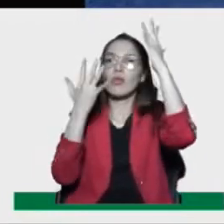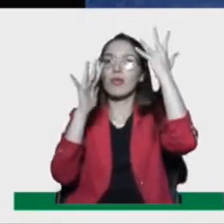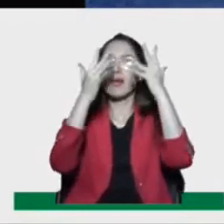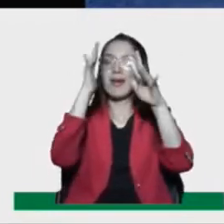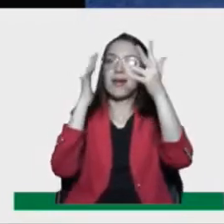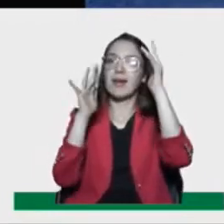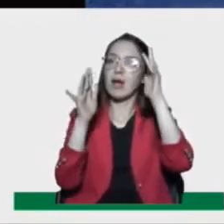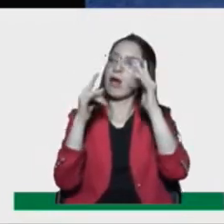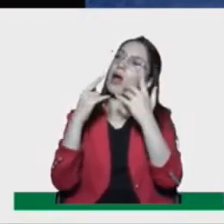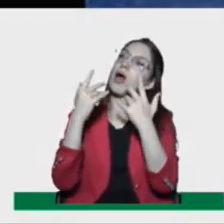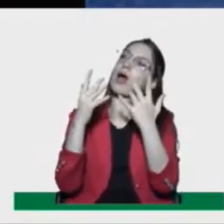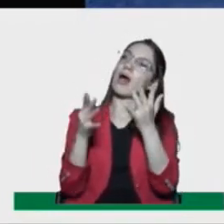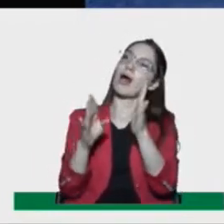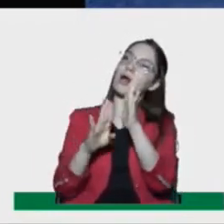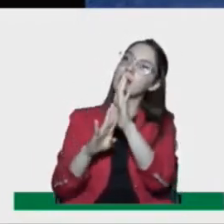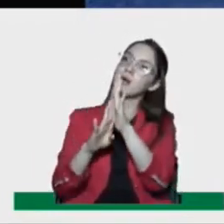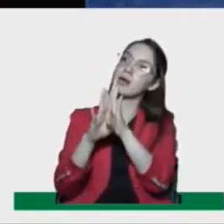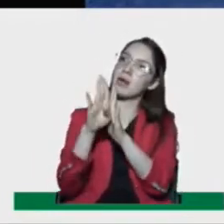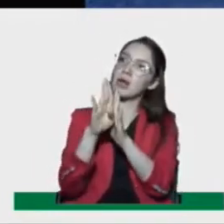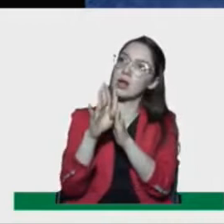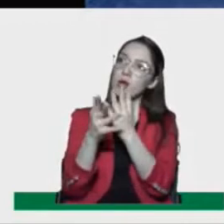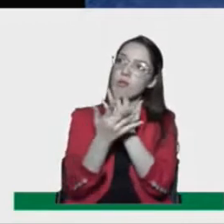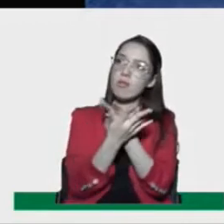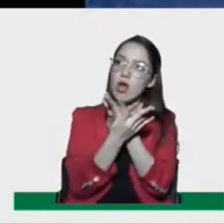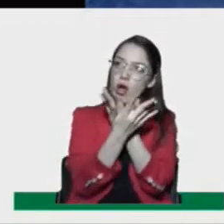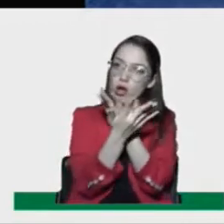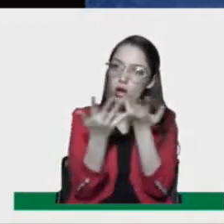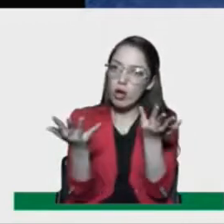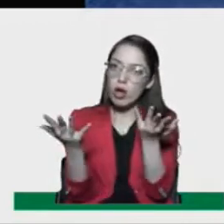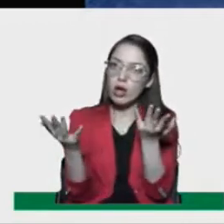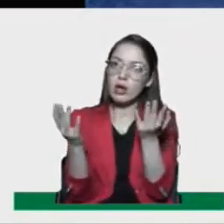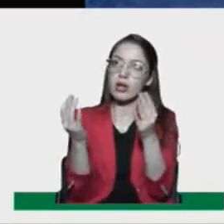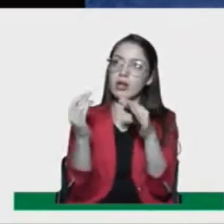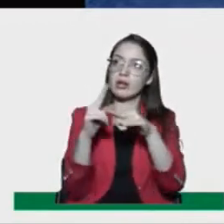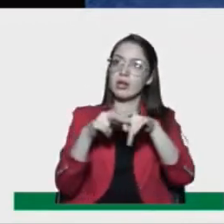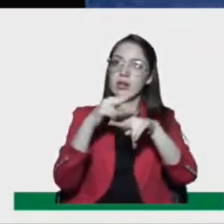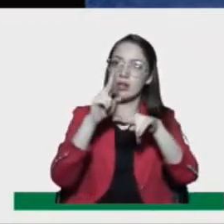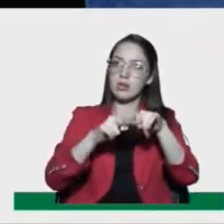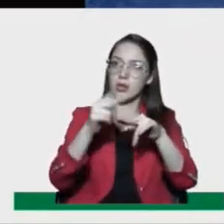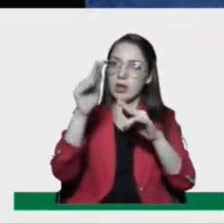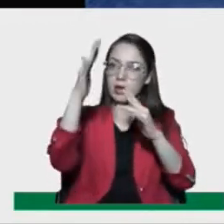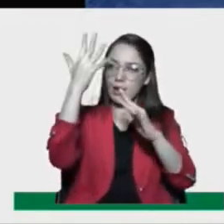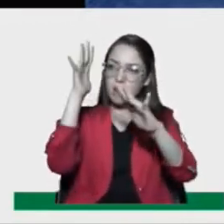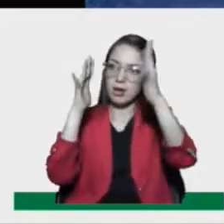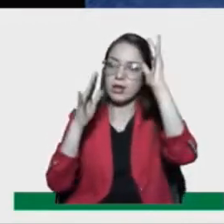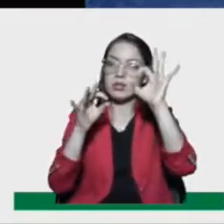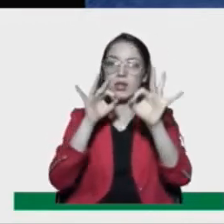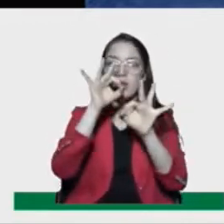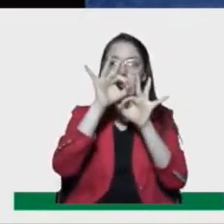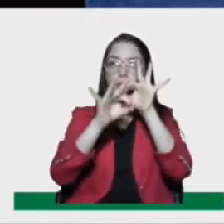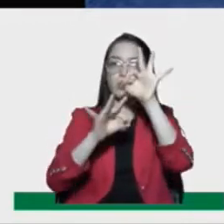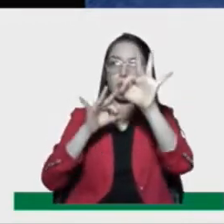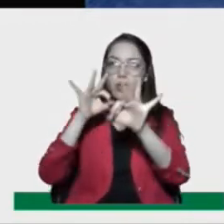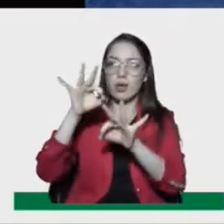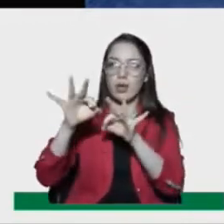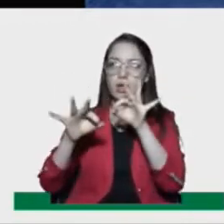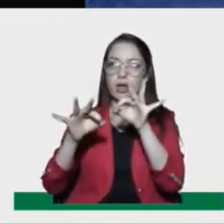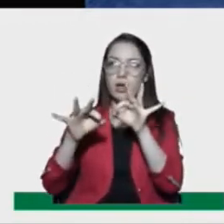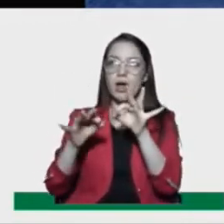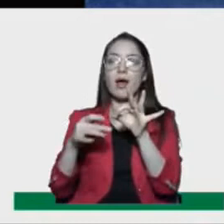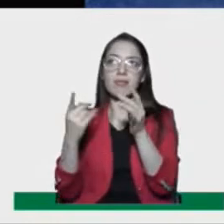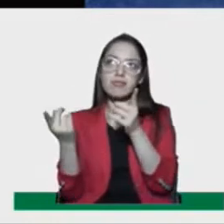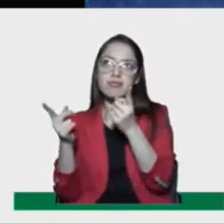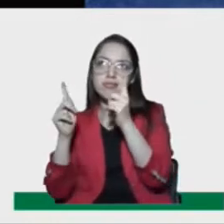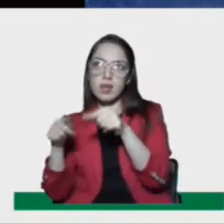el desarrollo era la conservación de los recursos a través del cuidado pero que iba a generar ingresos para las familias